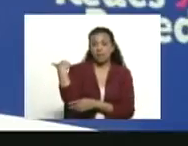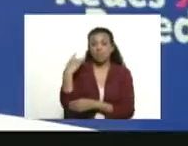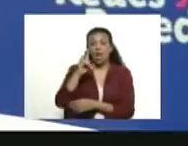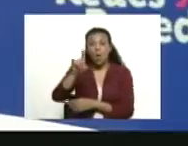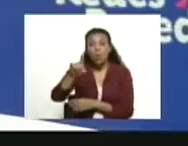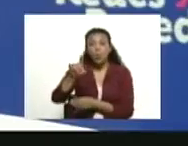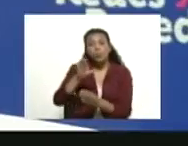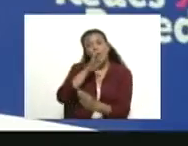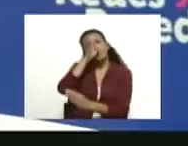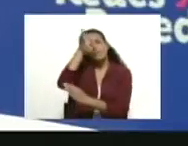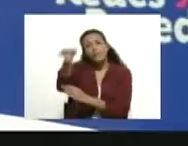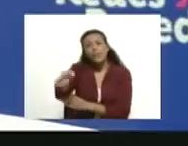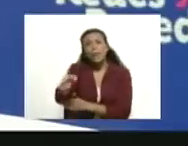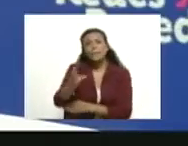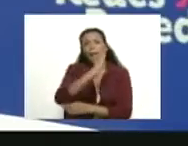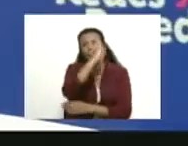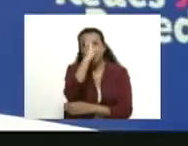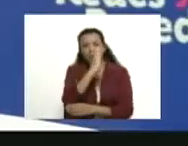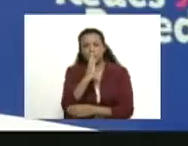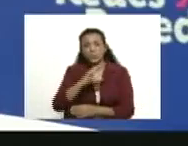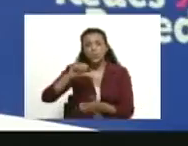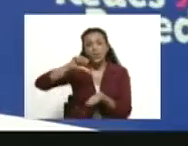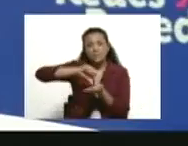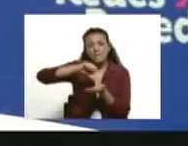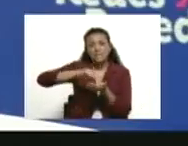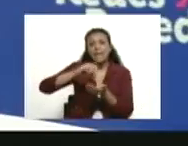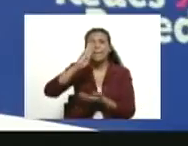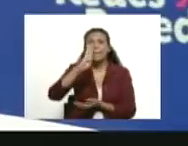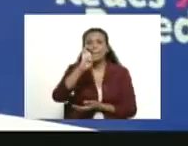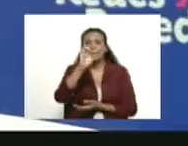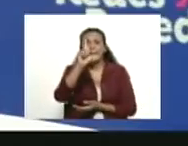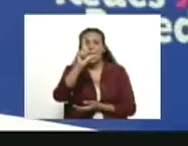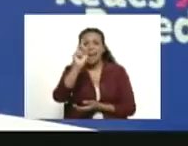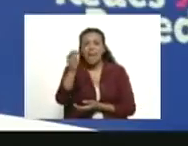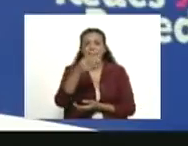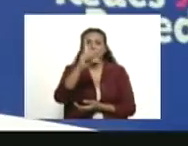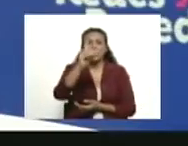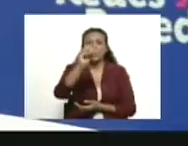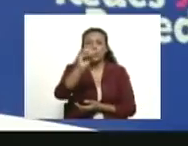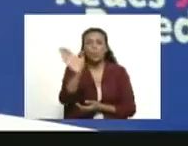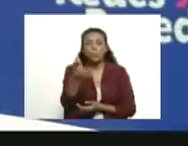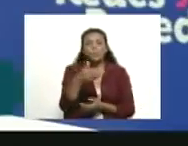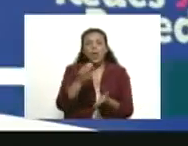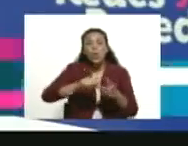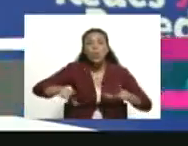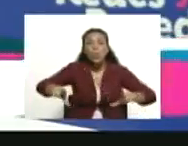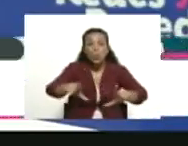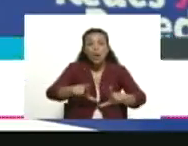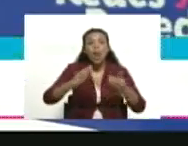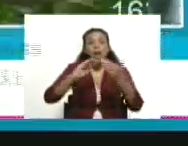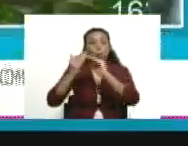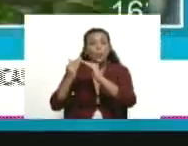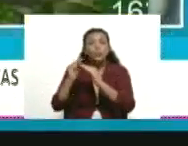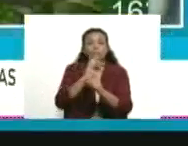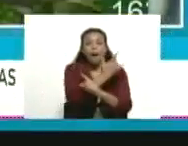a Belén do Pará, a la cumbre de la Organización del Tratado de la Comunidad Amazónica,